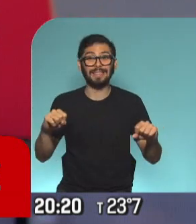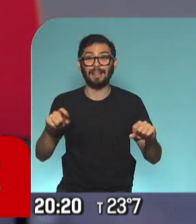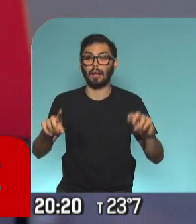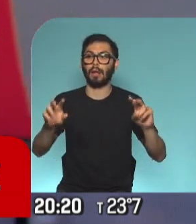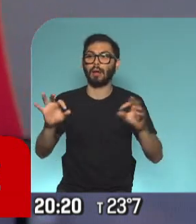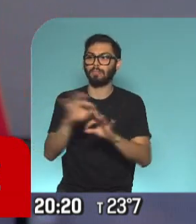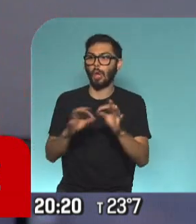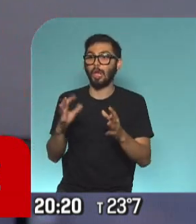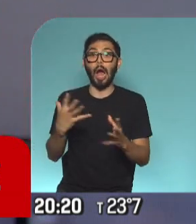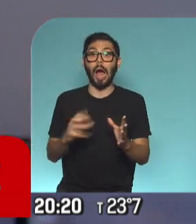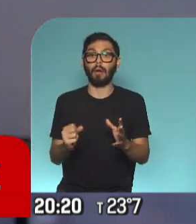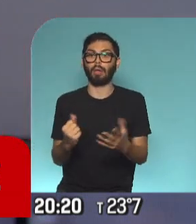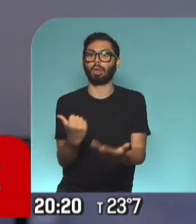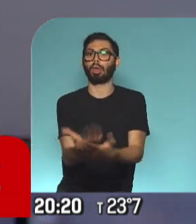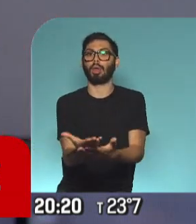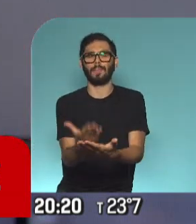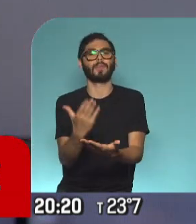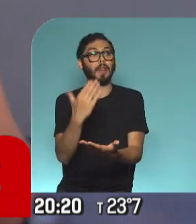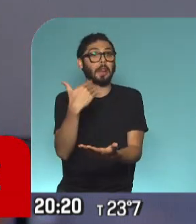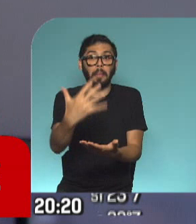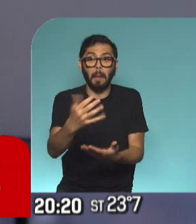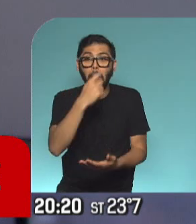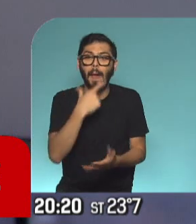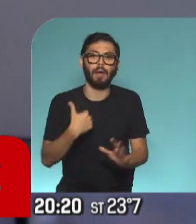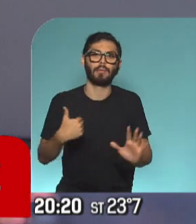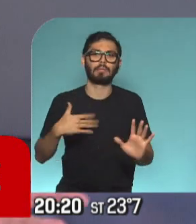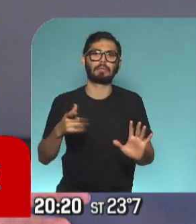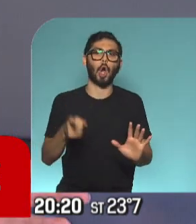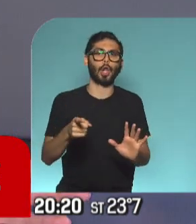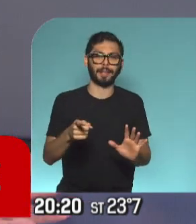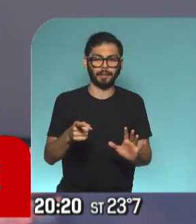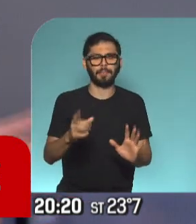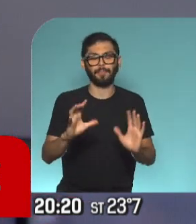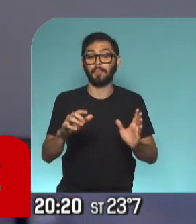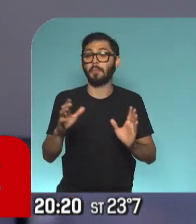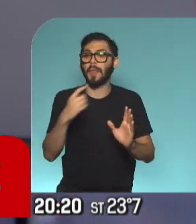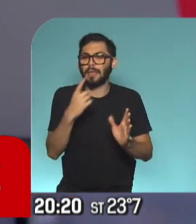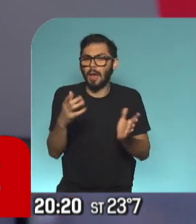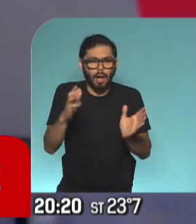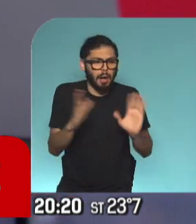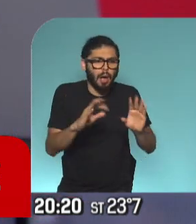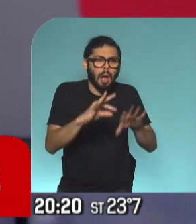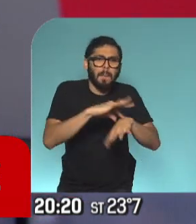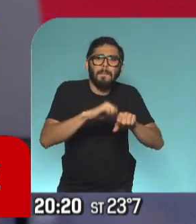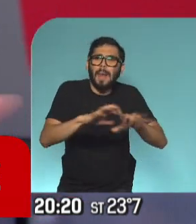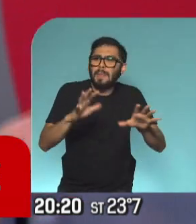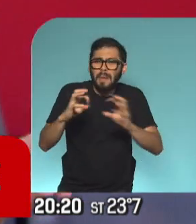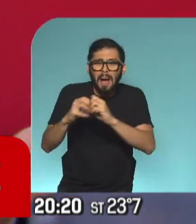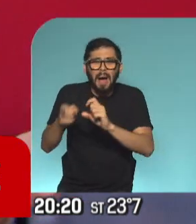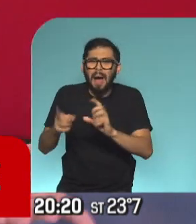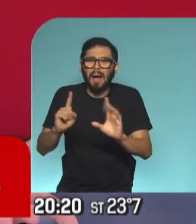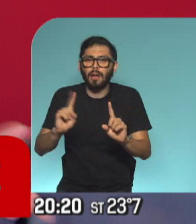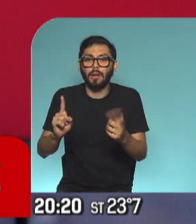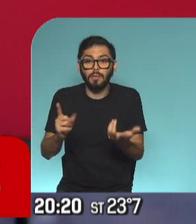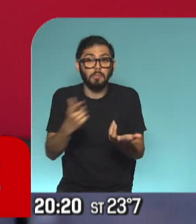este proyecto del aborto, que después Macri se termina manifestando en contra. Y ahora hay quienes dicen, no, en este contexto de pandemia no lo podemos tratar. Bueno, la respuesta es, si no es